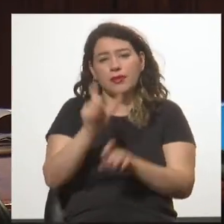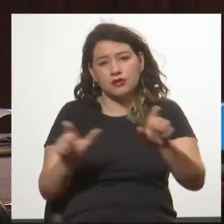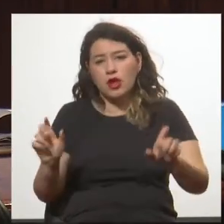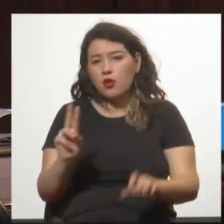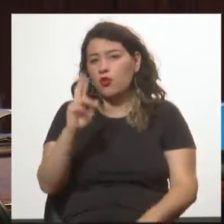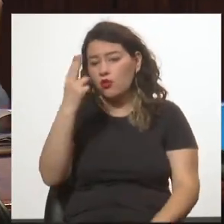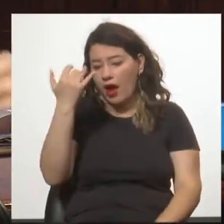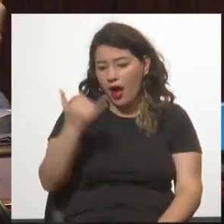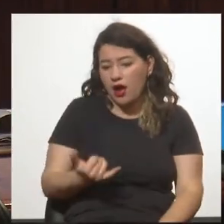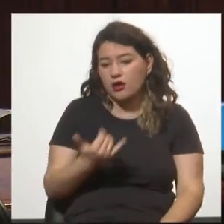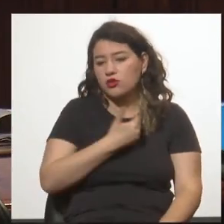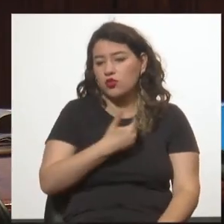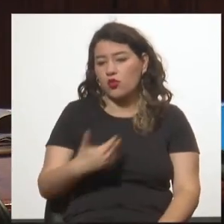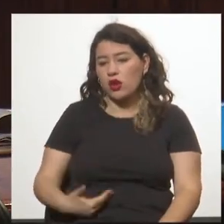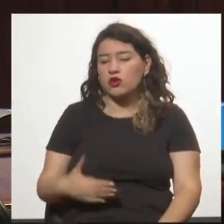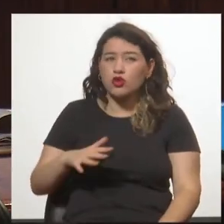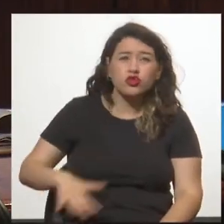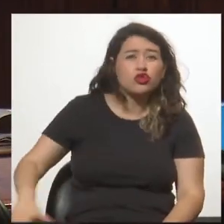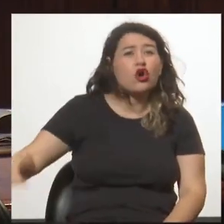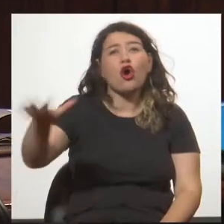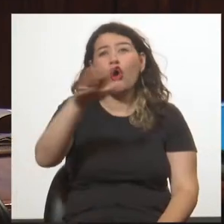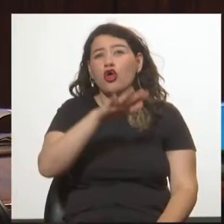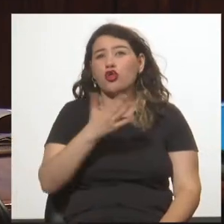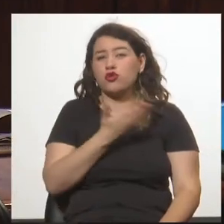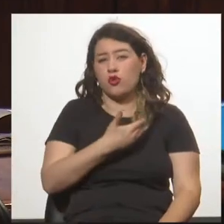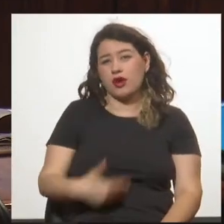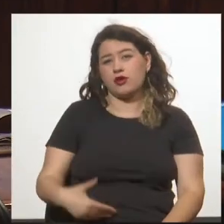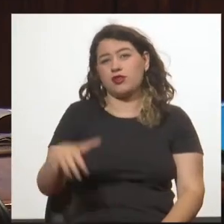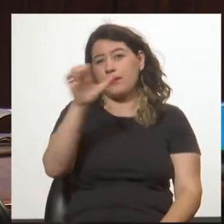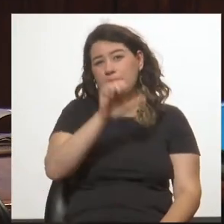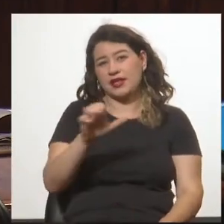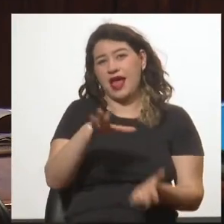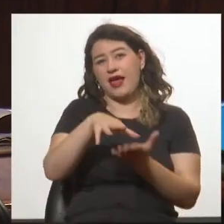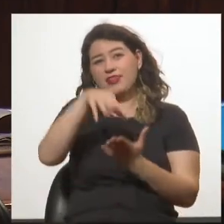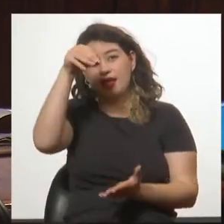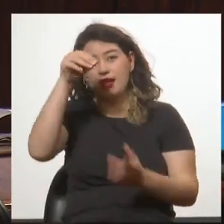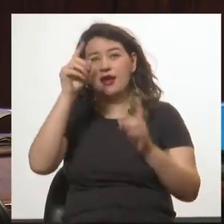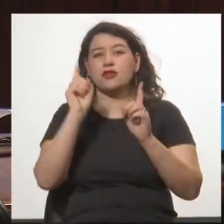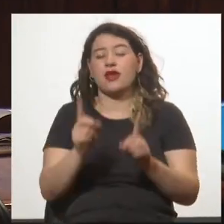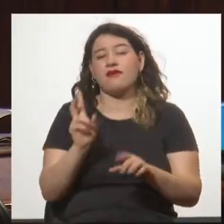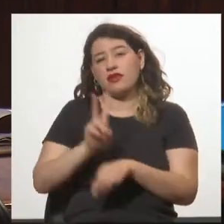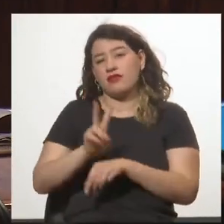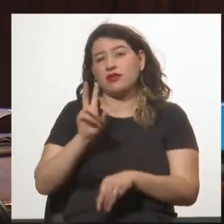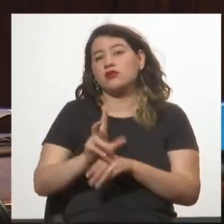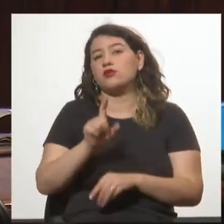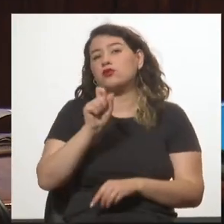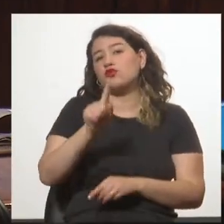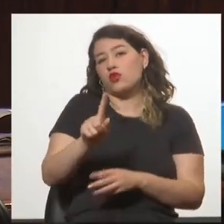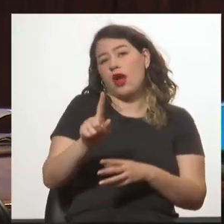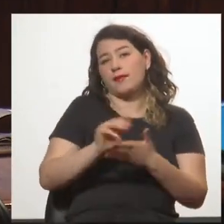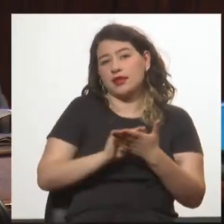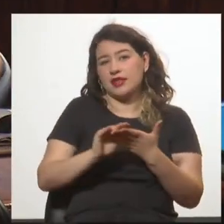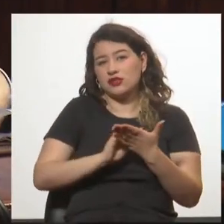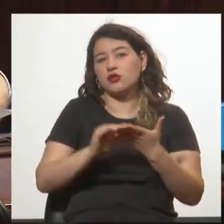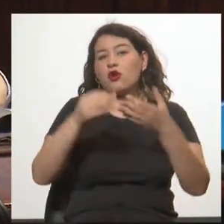tenemos y somos dueños de esa empresa pública y por lo tanto tenemos que defender su buena administración